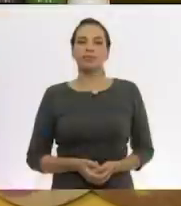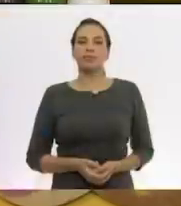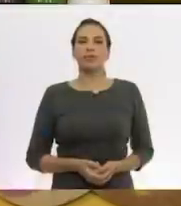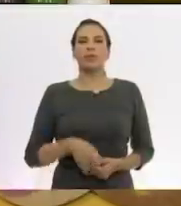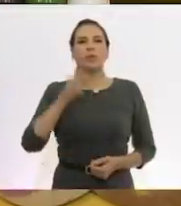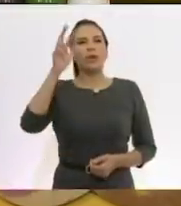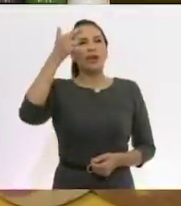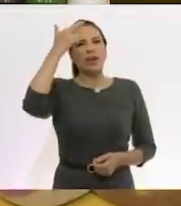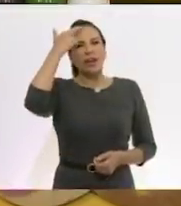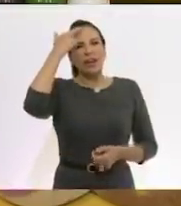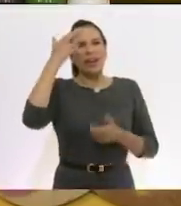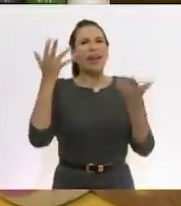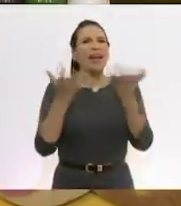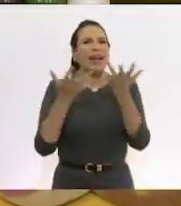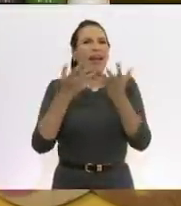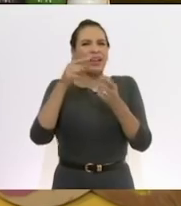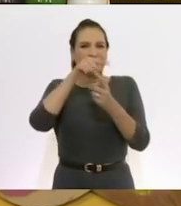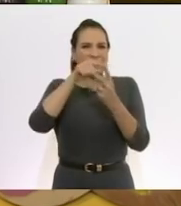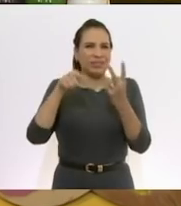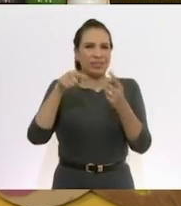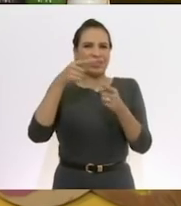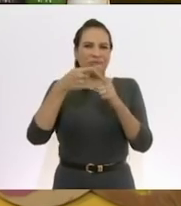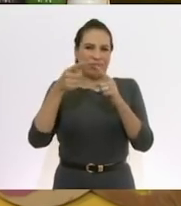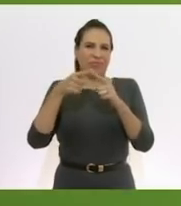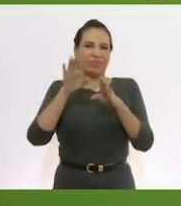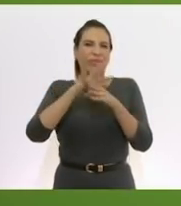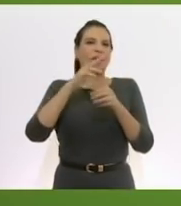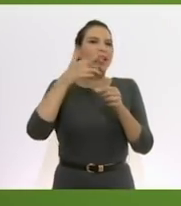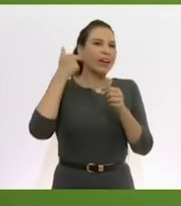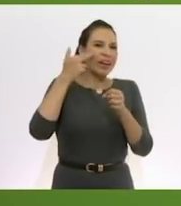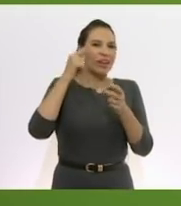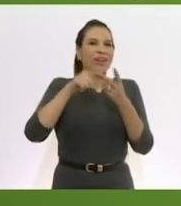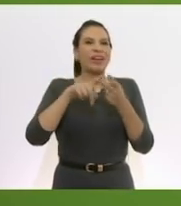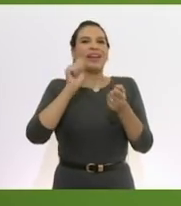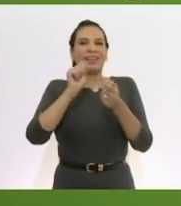¿Recuerdas qué hicieron los personajes para conseguir lo que querían? A ver.